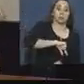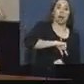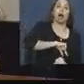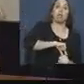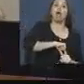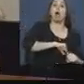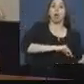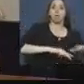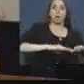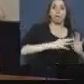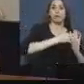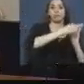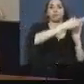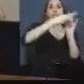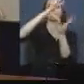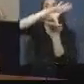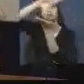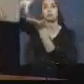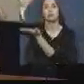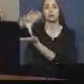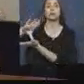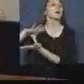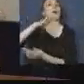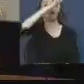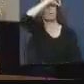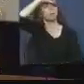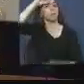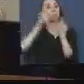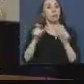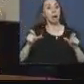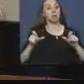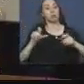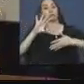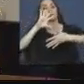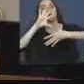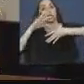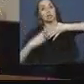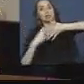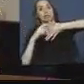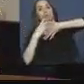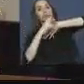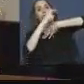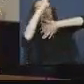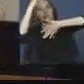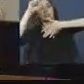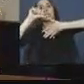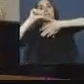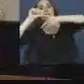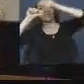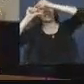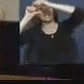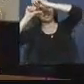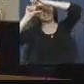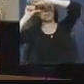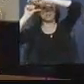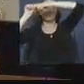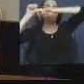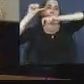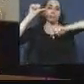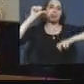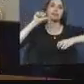que nuestros mapuches se han desplazado y han tenido movimientos desde Centroamérica hasta poblar esta